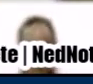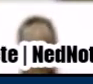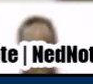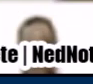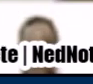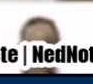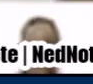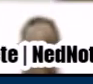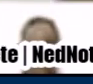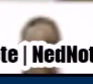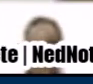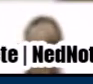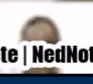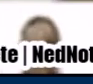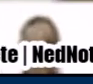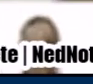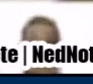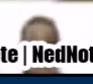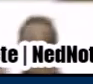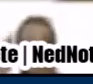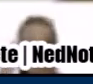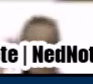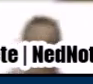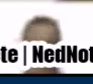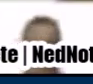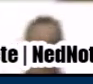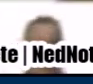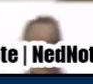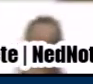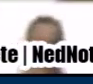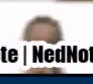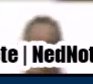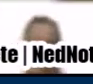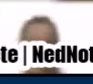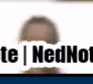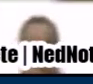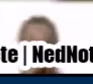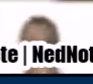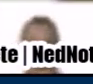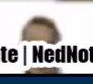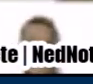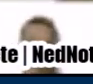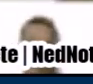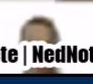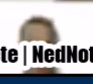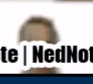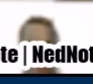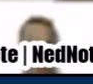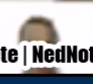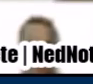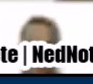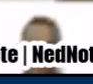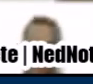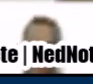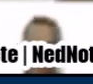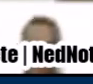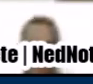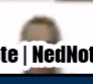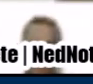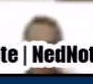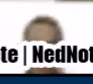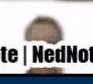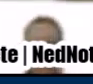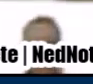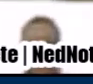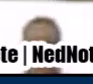causas justas no pierden momento. No es cierto. Puede haber desgaste de algunos que quieran luchar. Natural. Natural